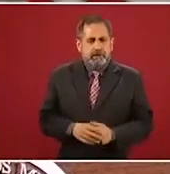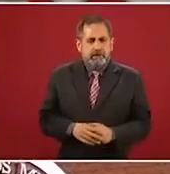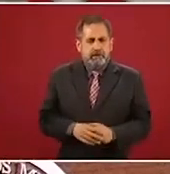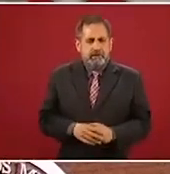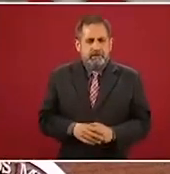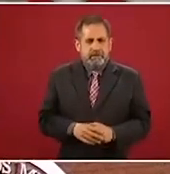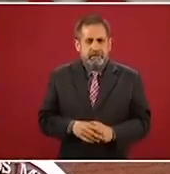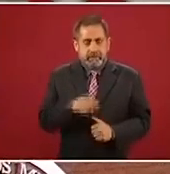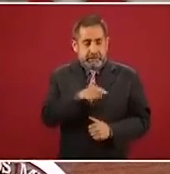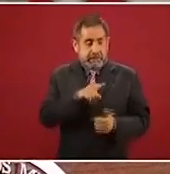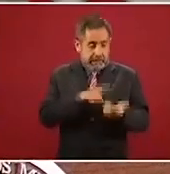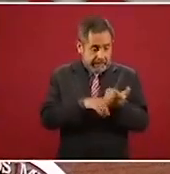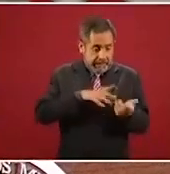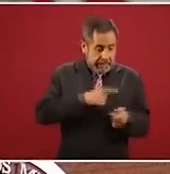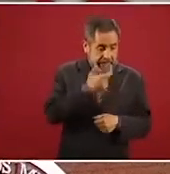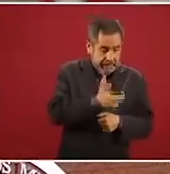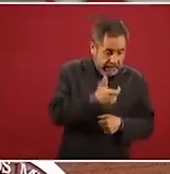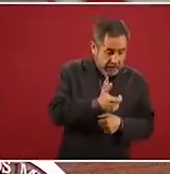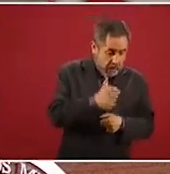Pues donde está el dinero,